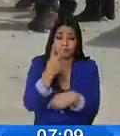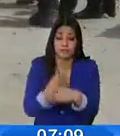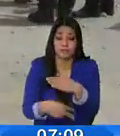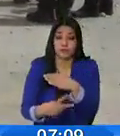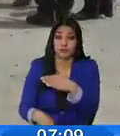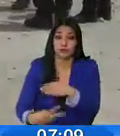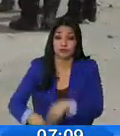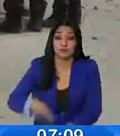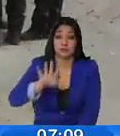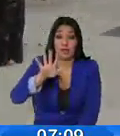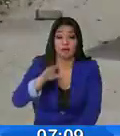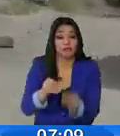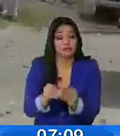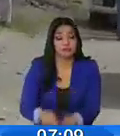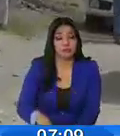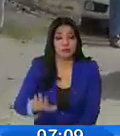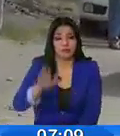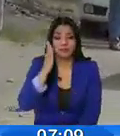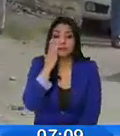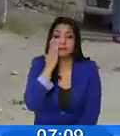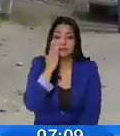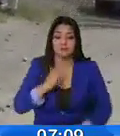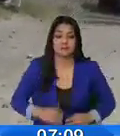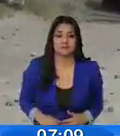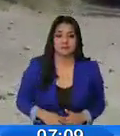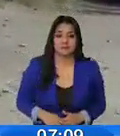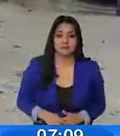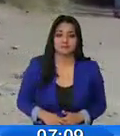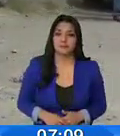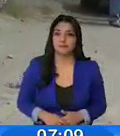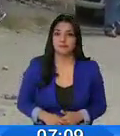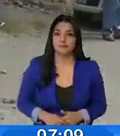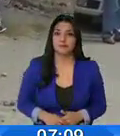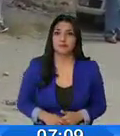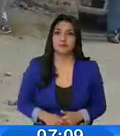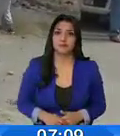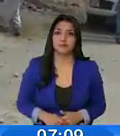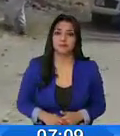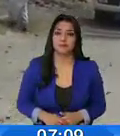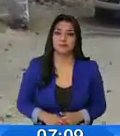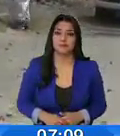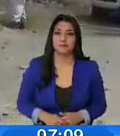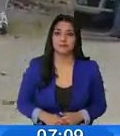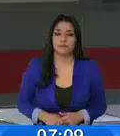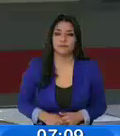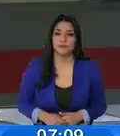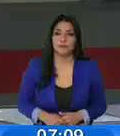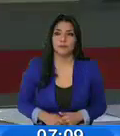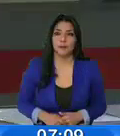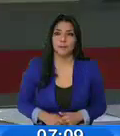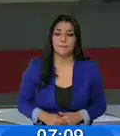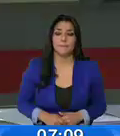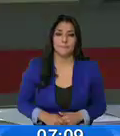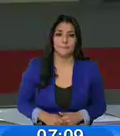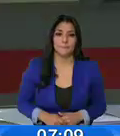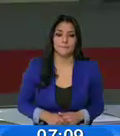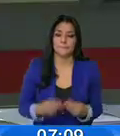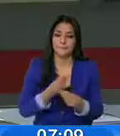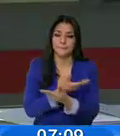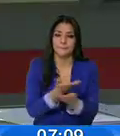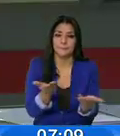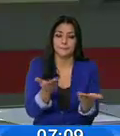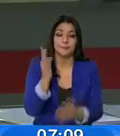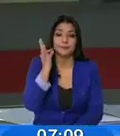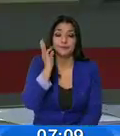hijos en la orfandad. En Chimborazo, informó Darwin Altamirano. Es tiempo de contarles